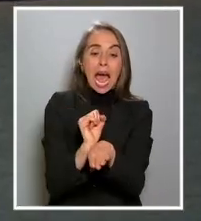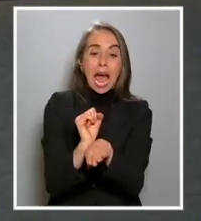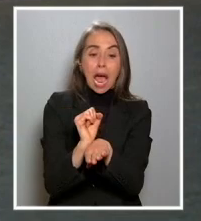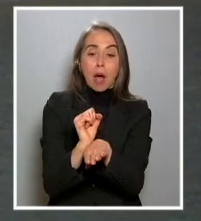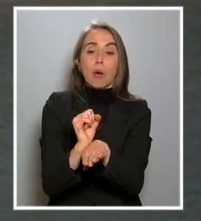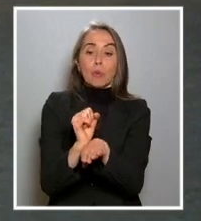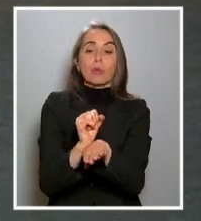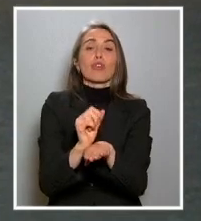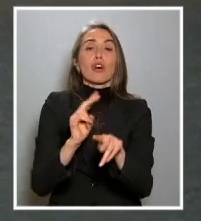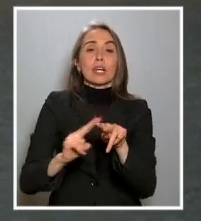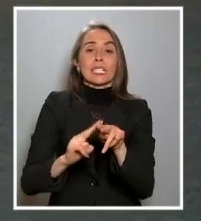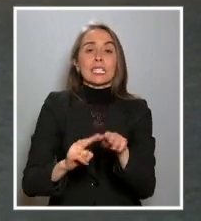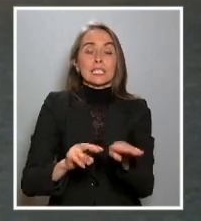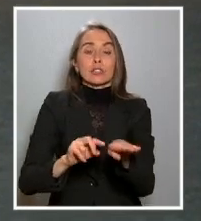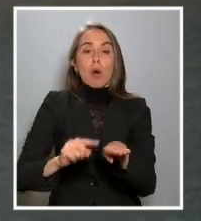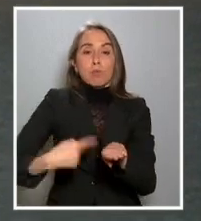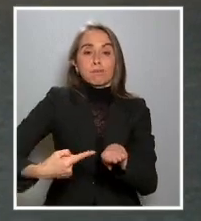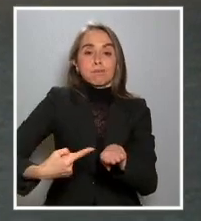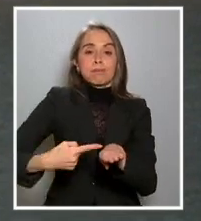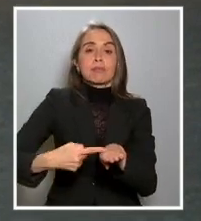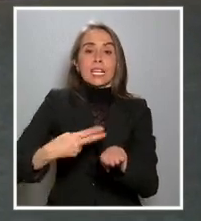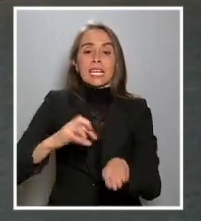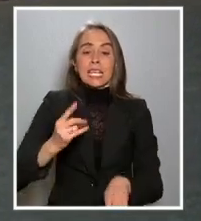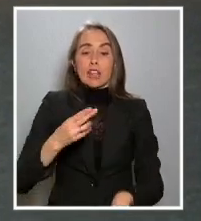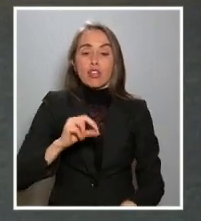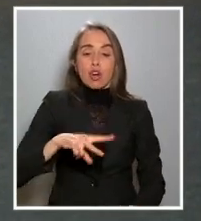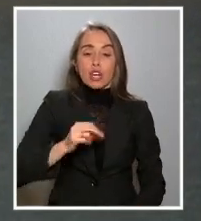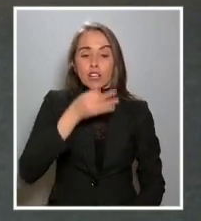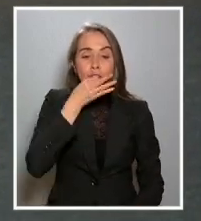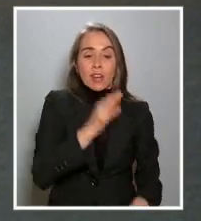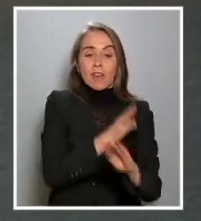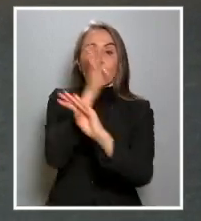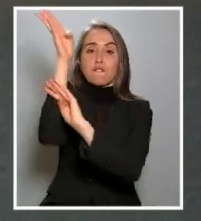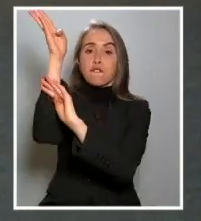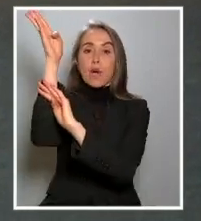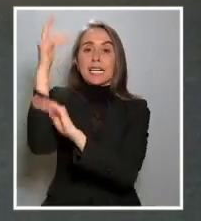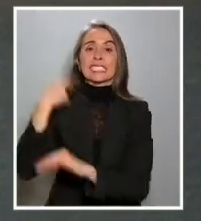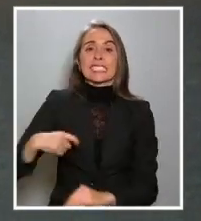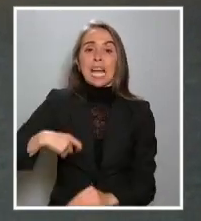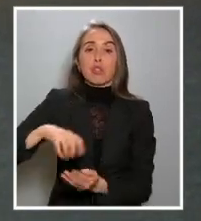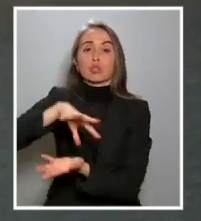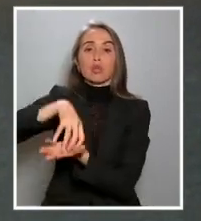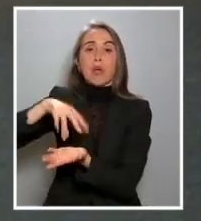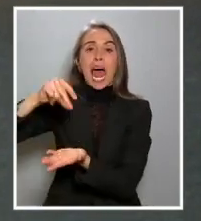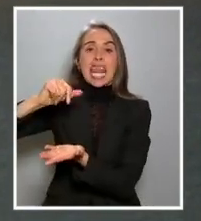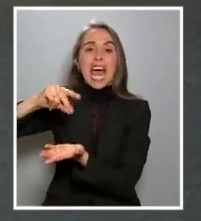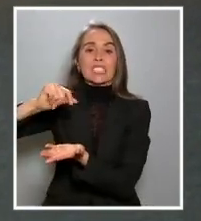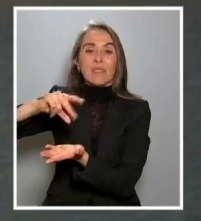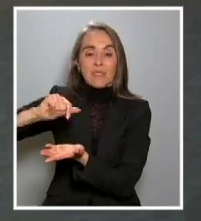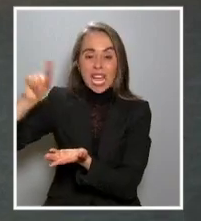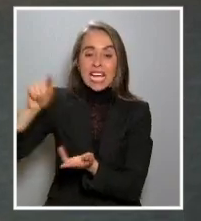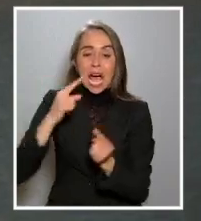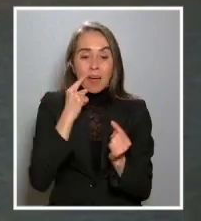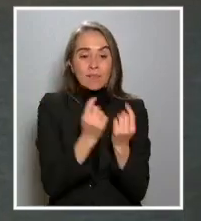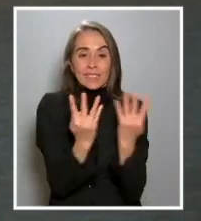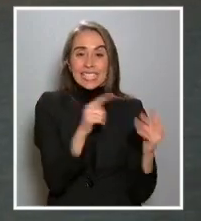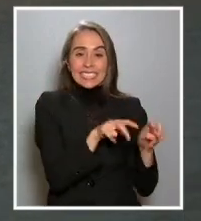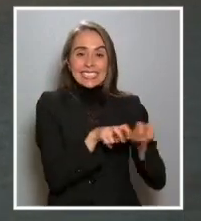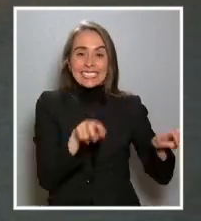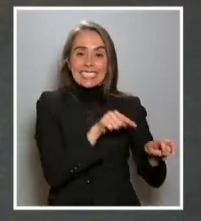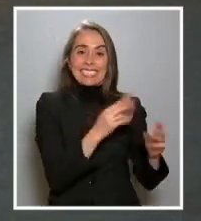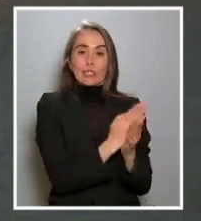escala impulsados con hidrógeno verde en Las Vegas, Estados Unidos. Estos son ejemplos del Chile que están haciendo y del Chile que